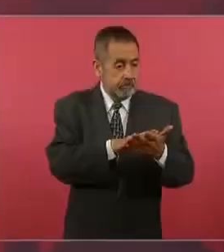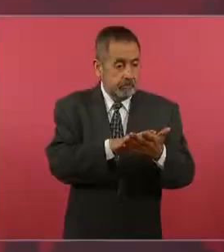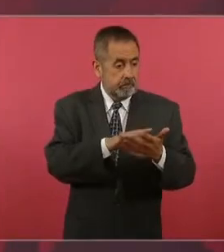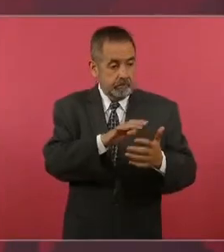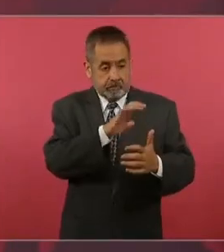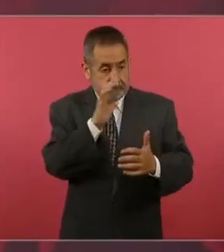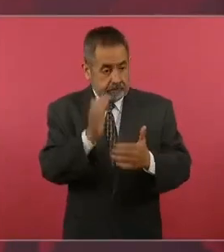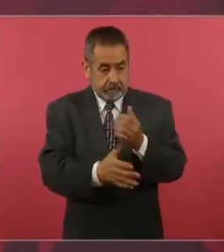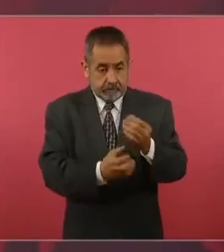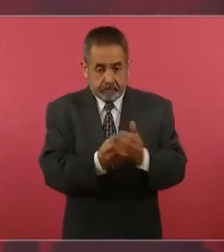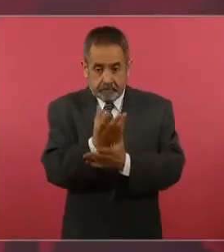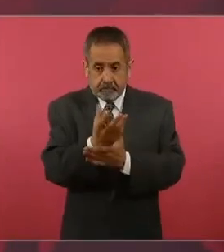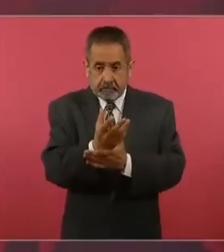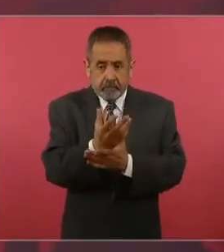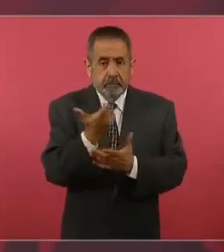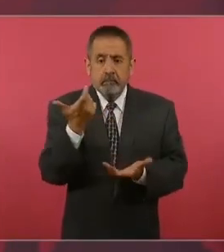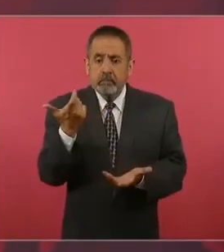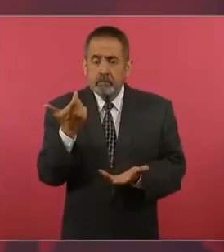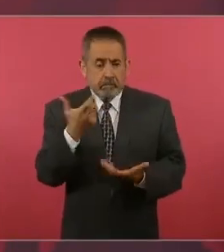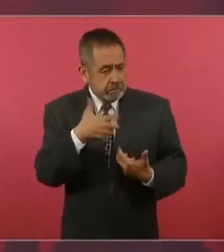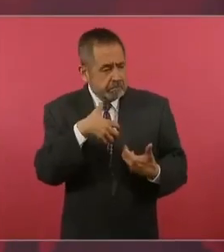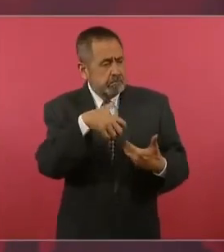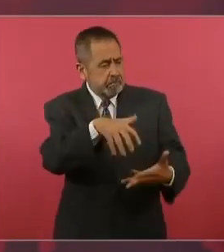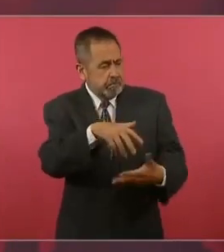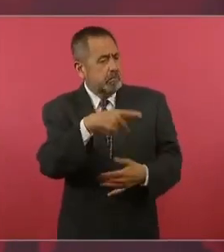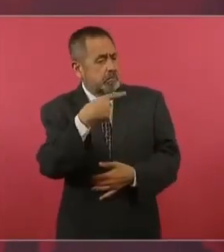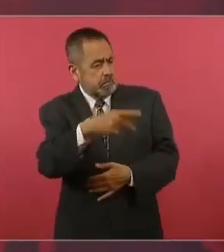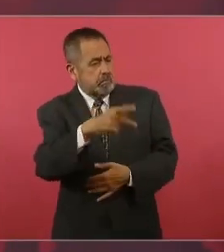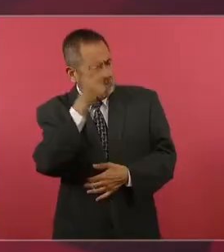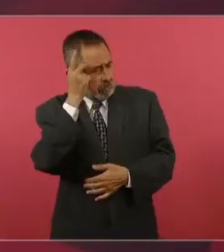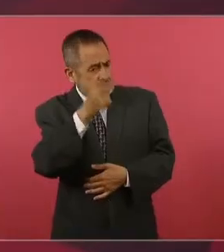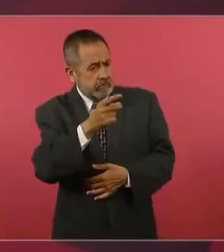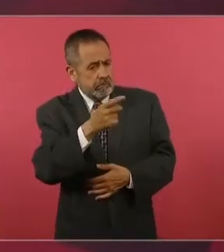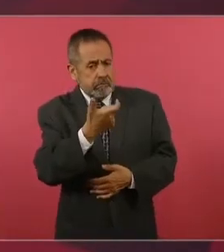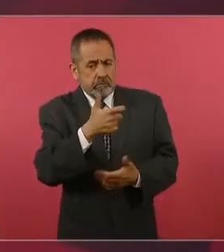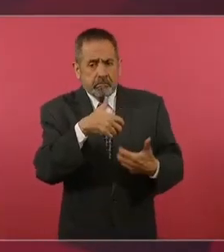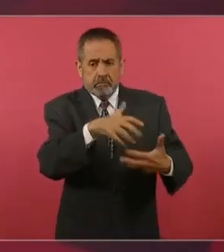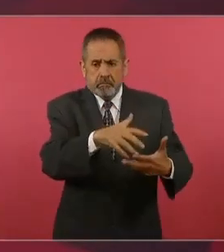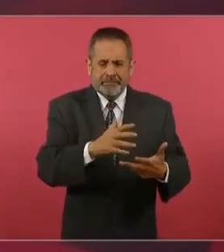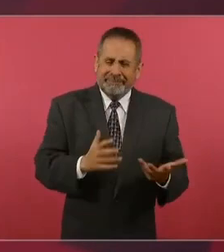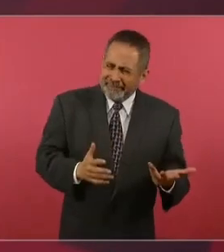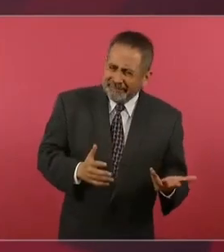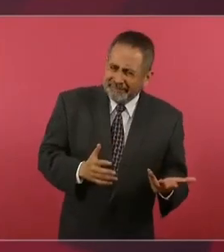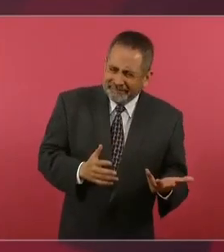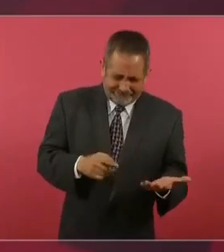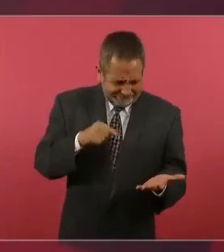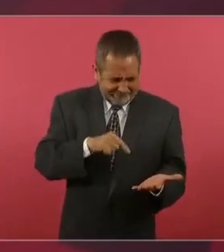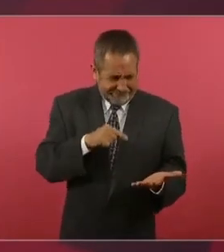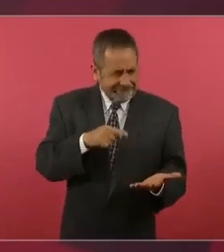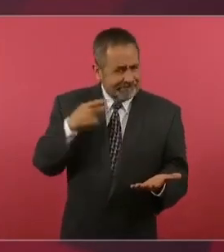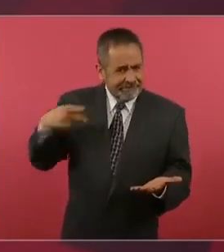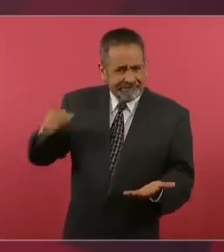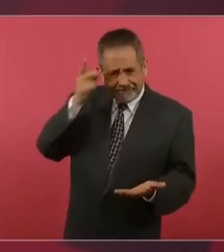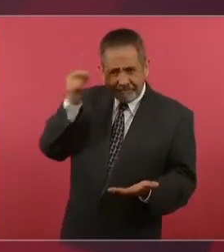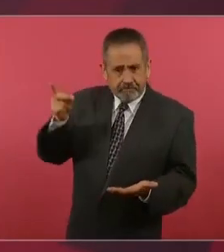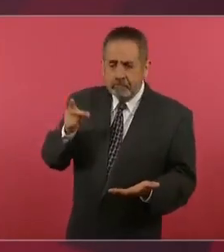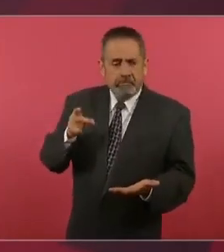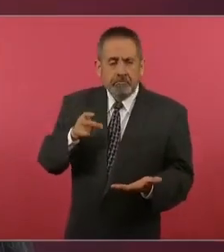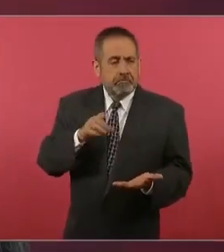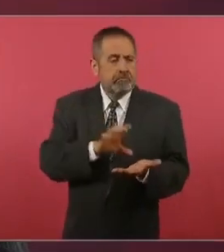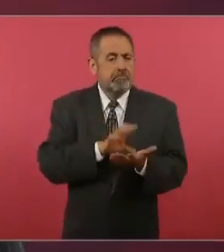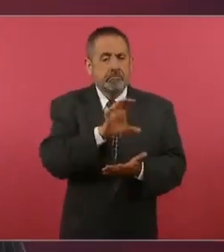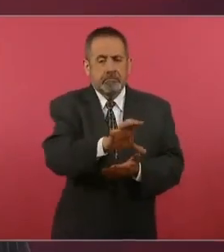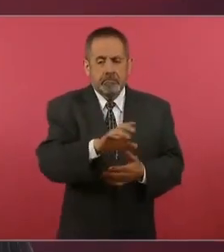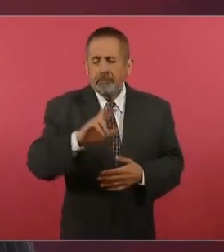sino les devolvían recursos. tengo en